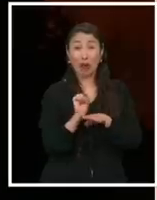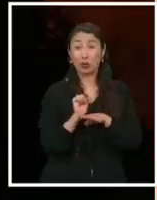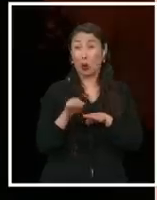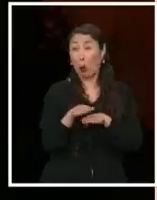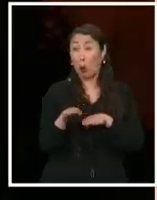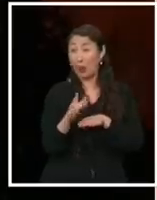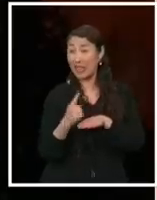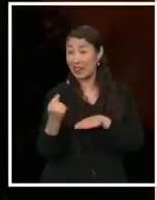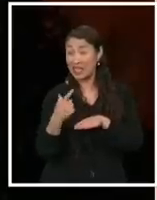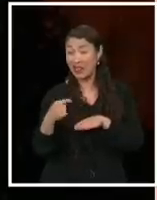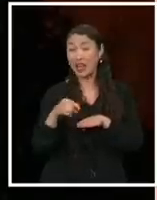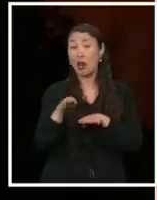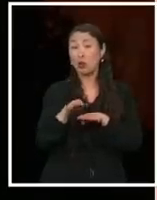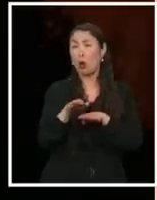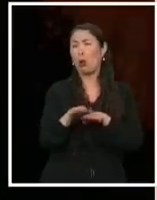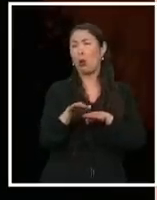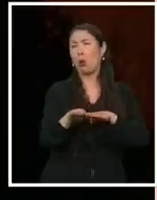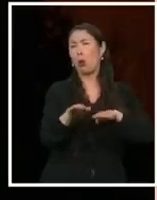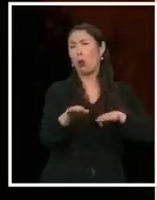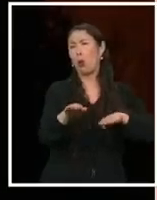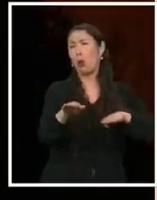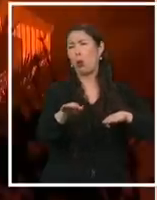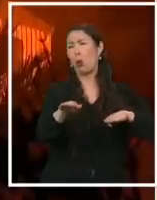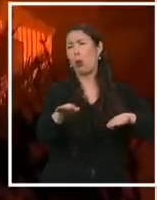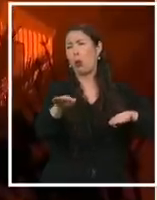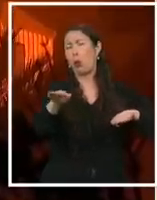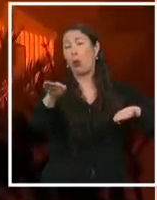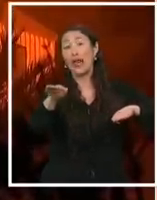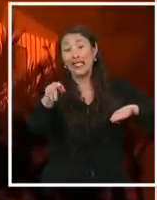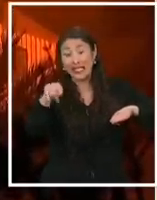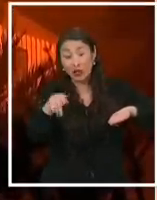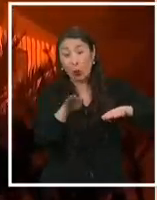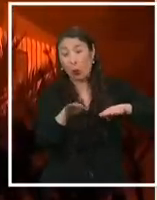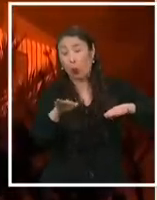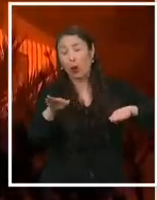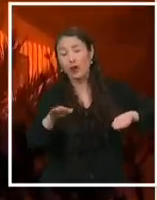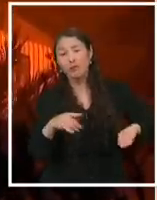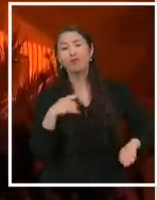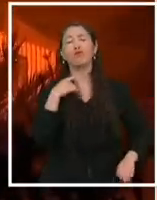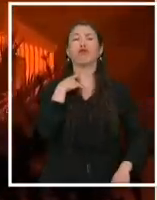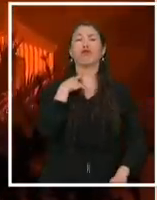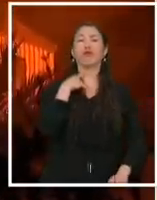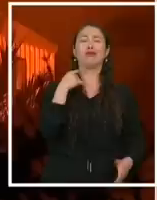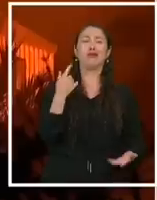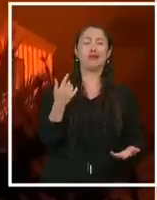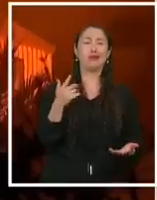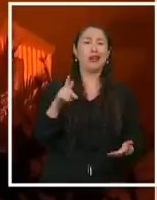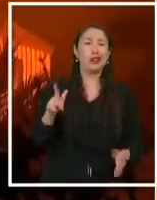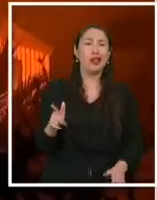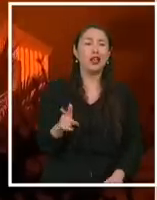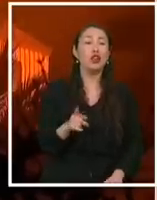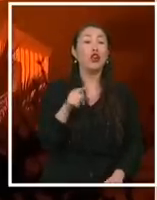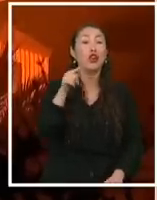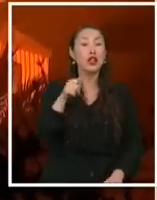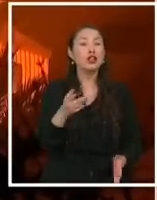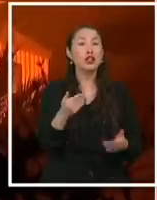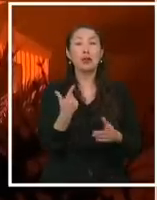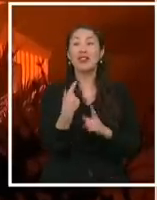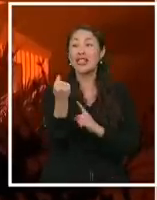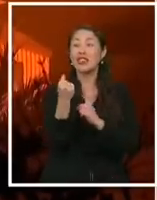congestión vehicular que esto provocó, cómo atentó también contra la evacuación que hoy día todos esperamos que sea una evacuación